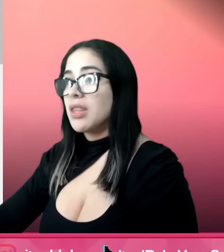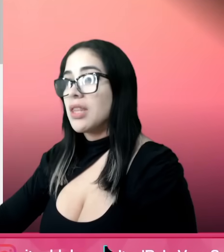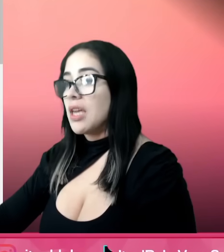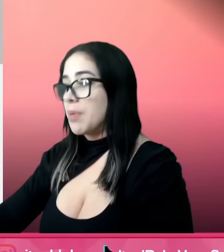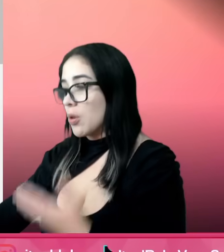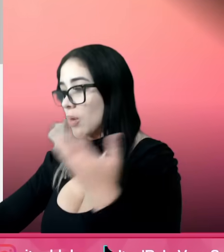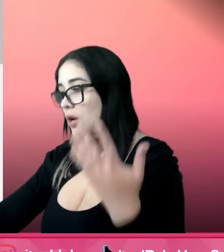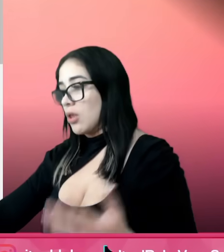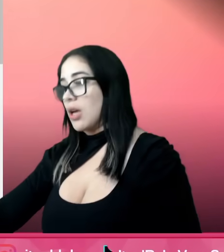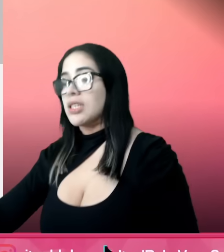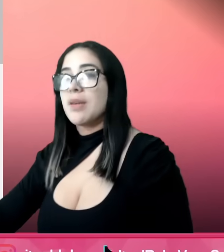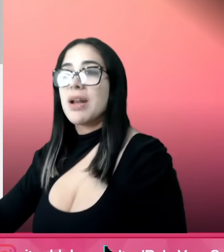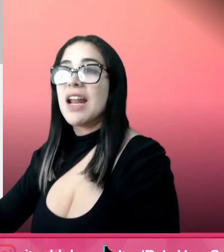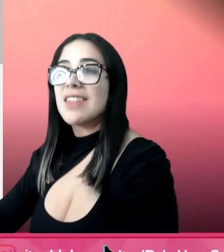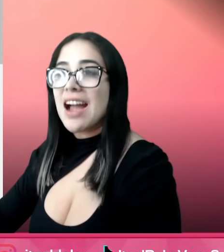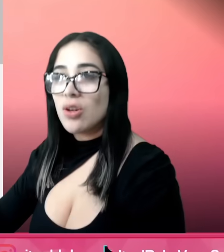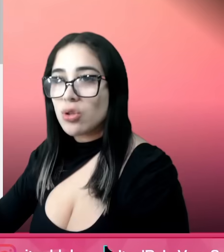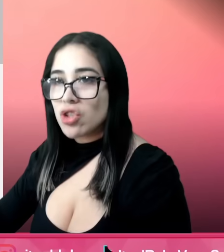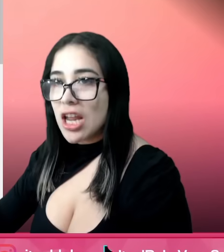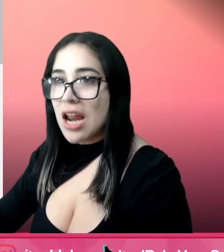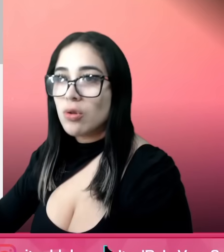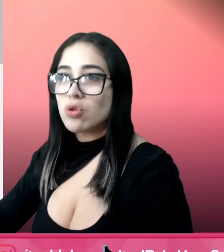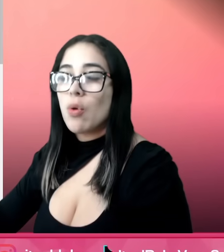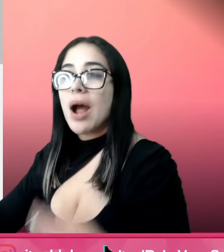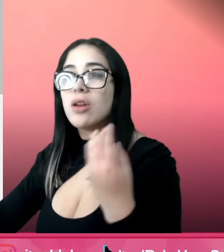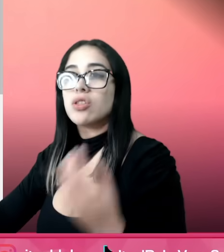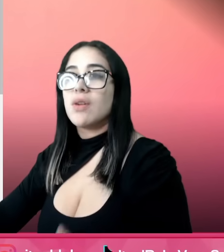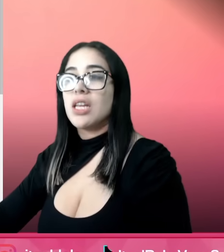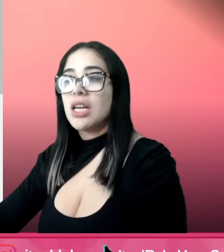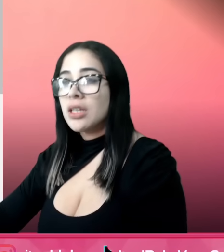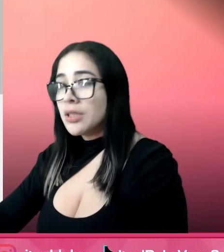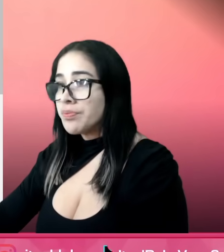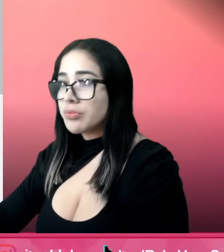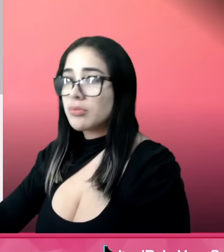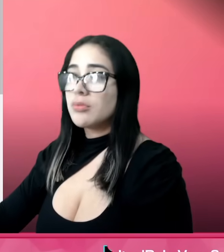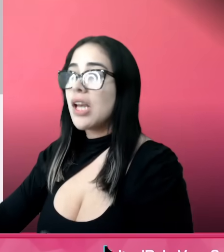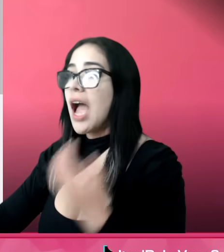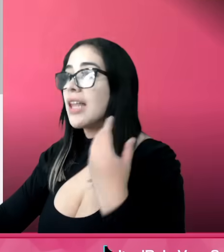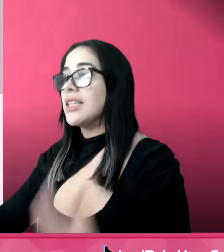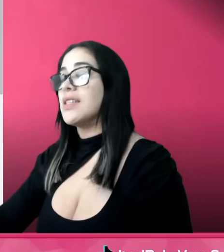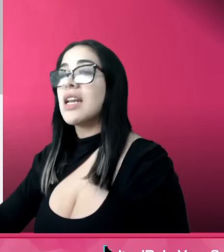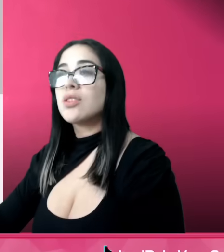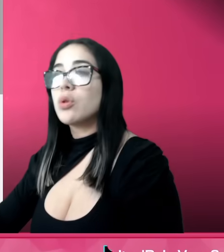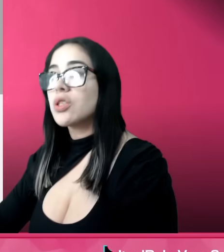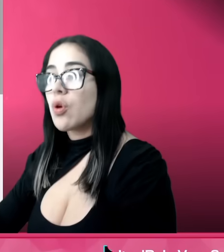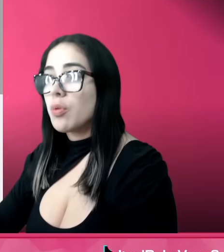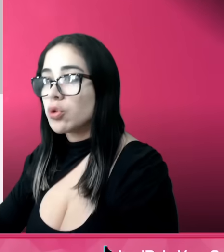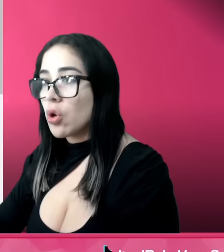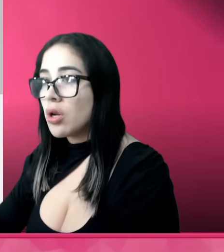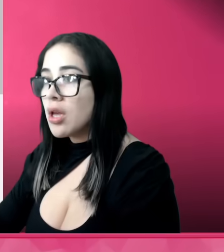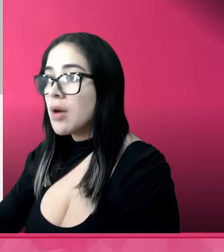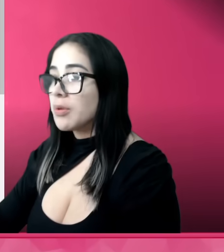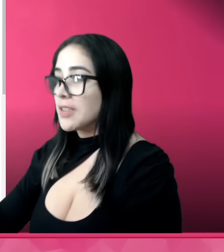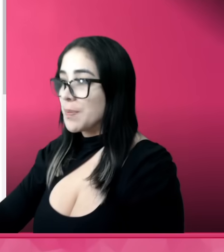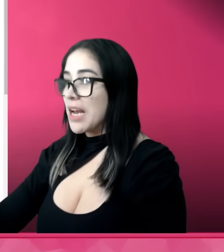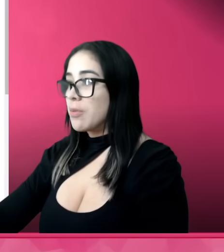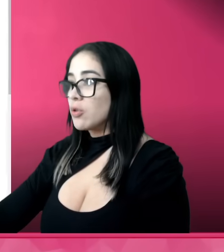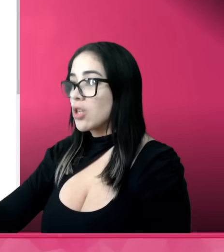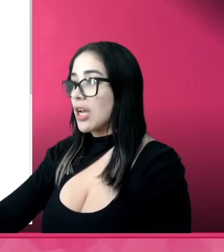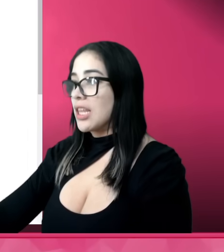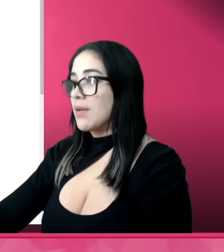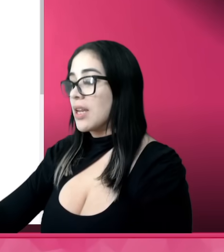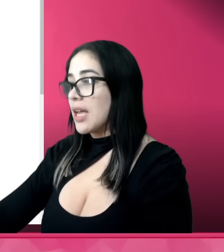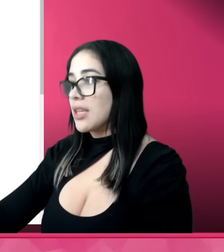huevos realmente y perdón que lo diga de esta manera tan grosera los ovarios de venir a decir las cosas como son pues